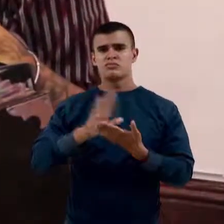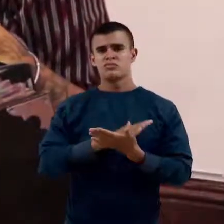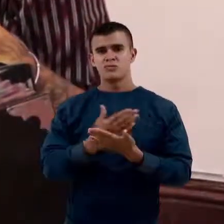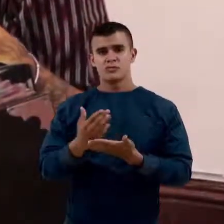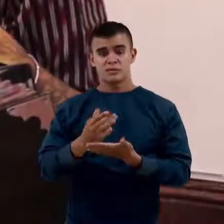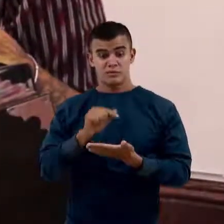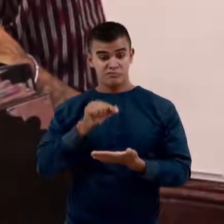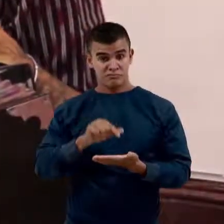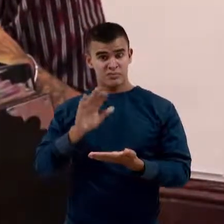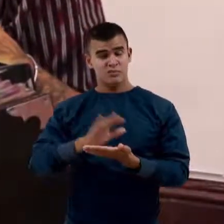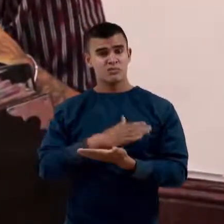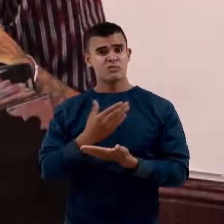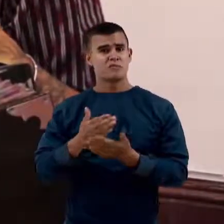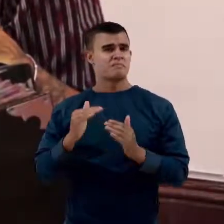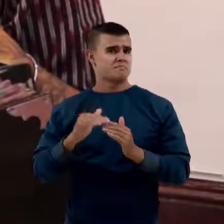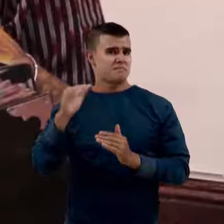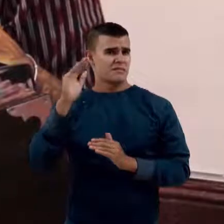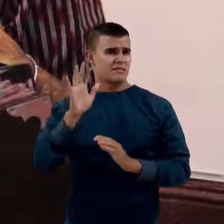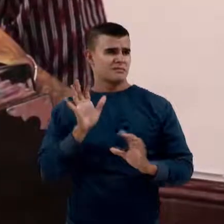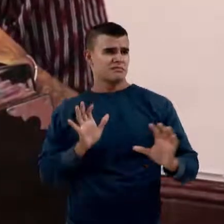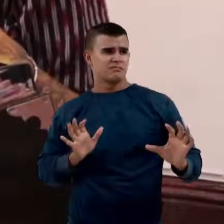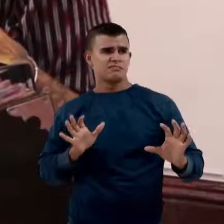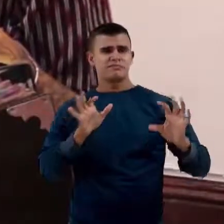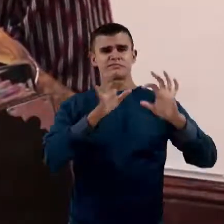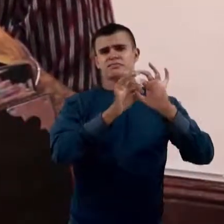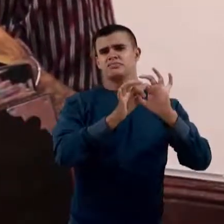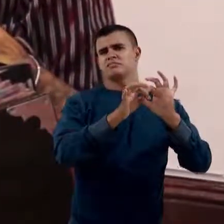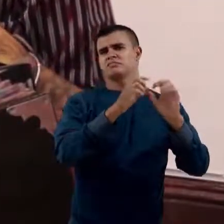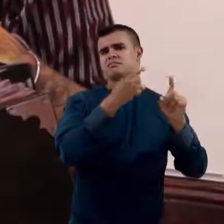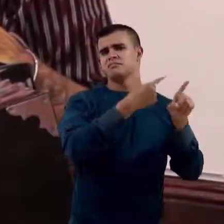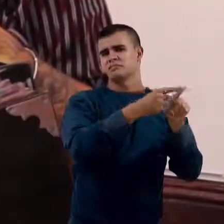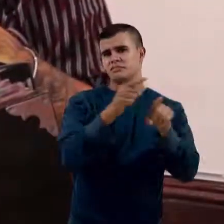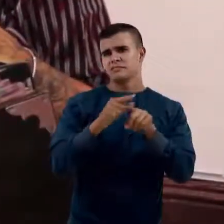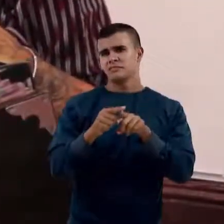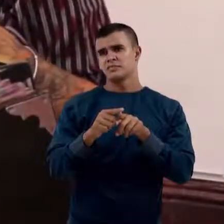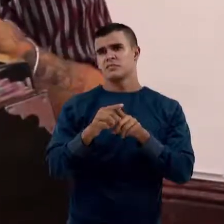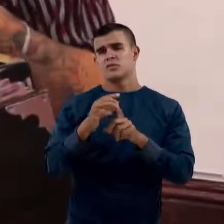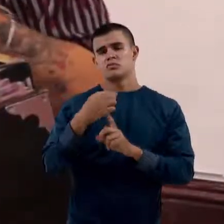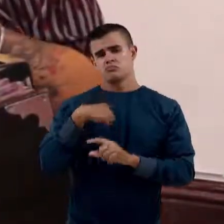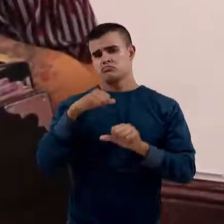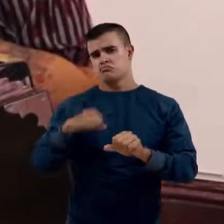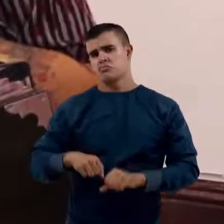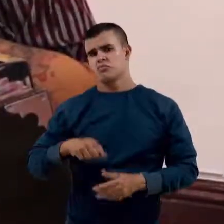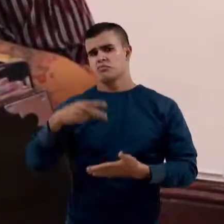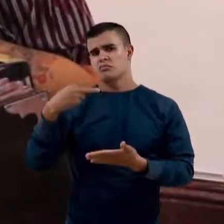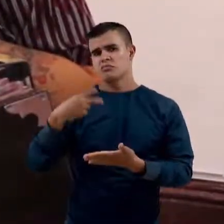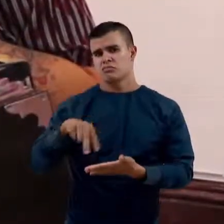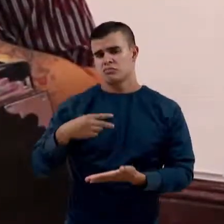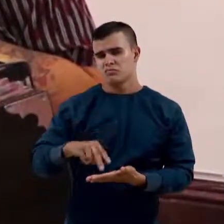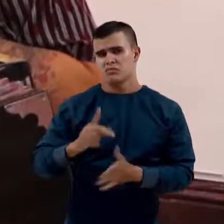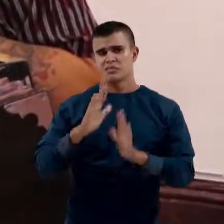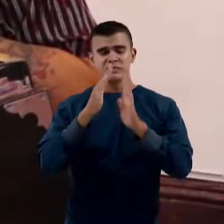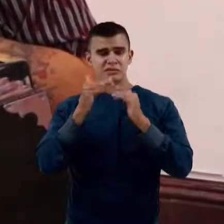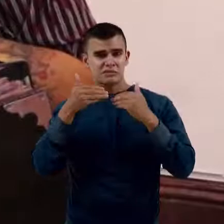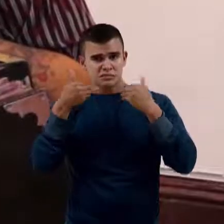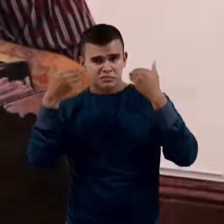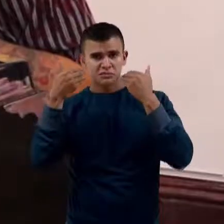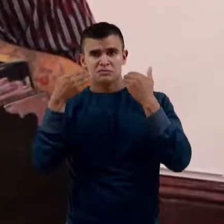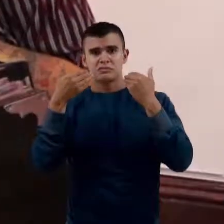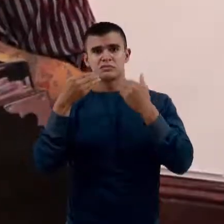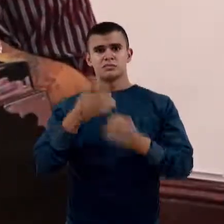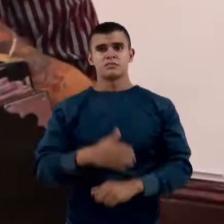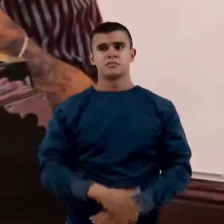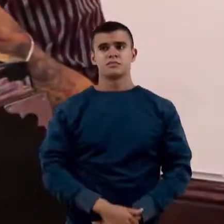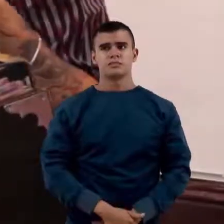lo que está más cerca a conectarnos con todos los elementos, puesto que podemos bailar,